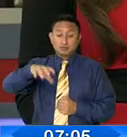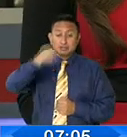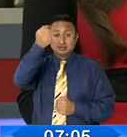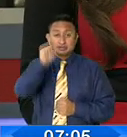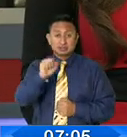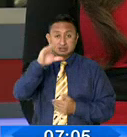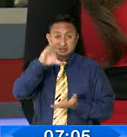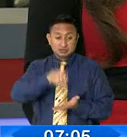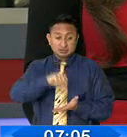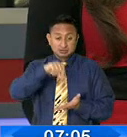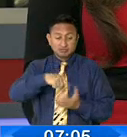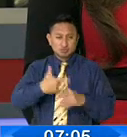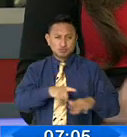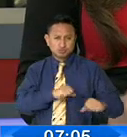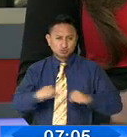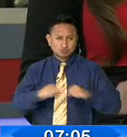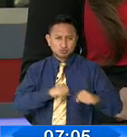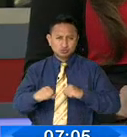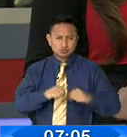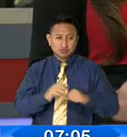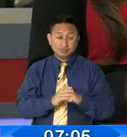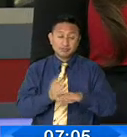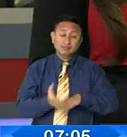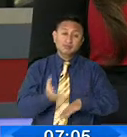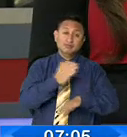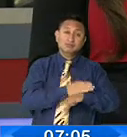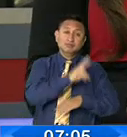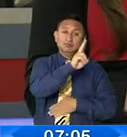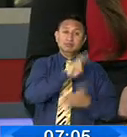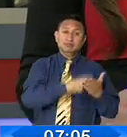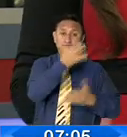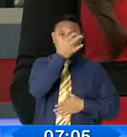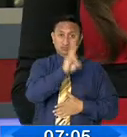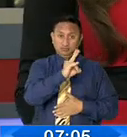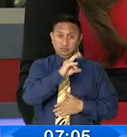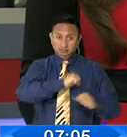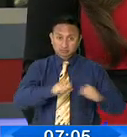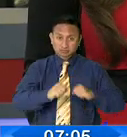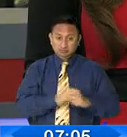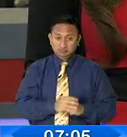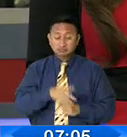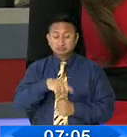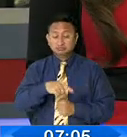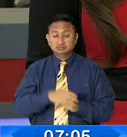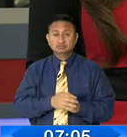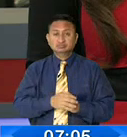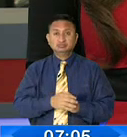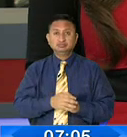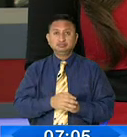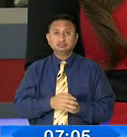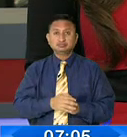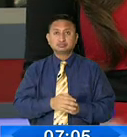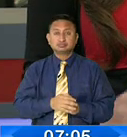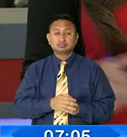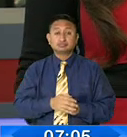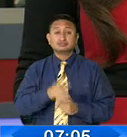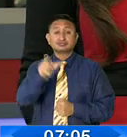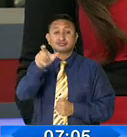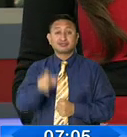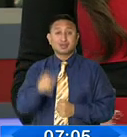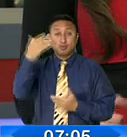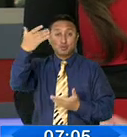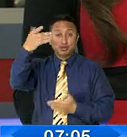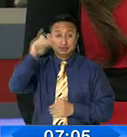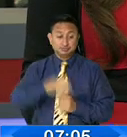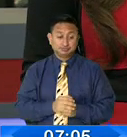resultado de un trabajo realizado desde las elecciones del 2017. Así lo sostiene el politólogo Francisco Montaguano. Por su parte, otro